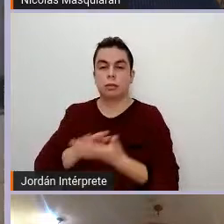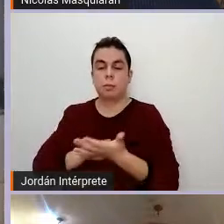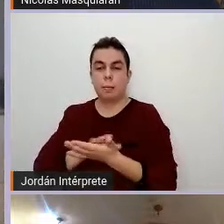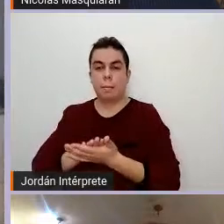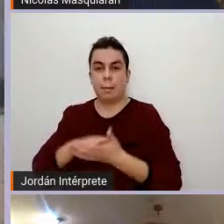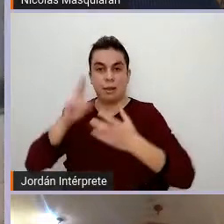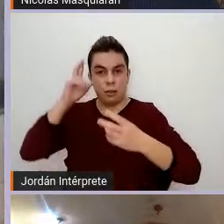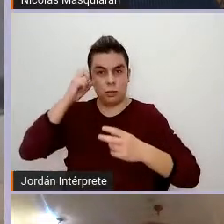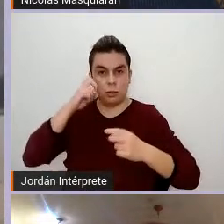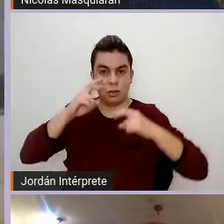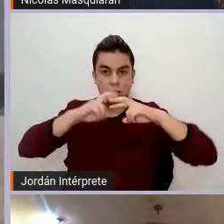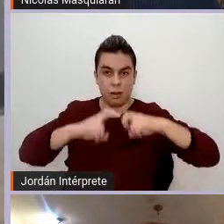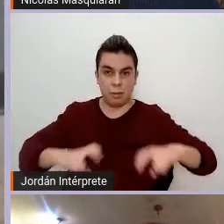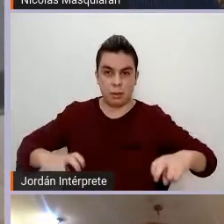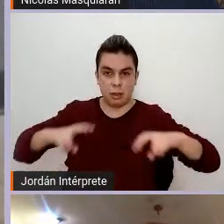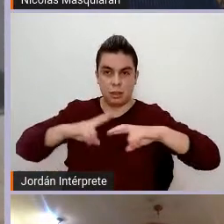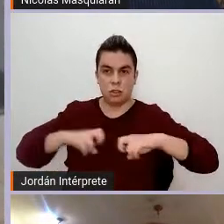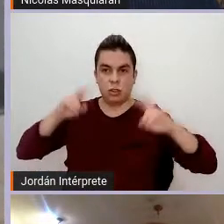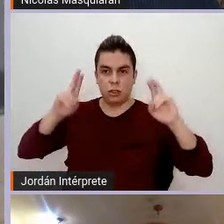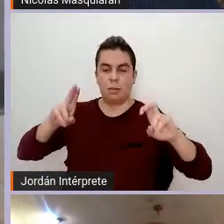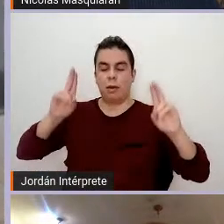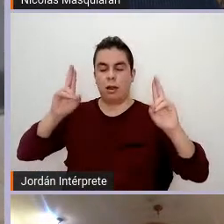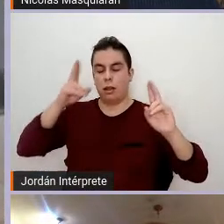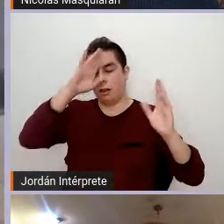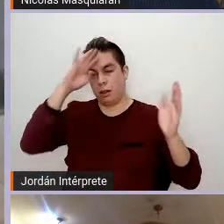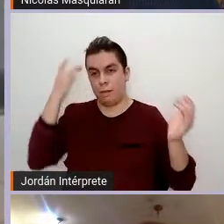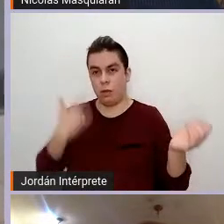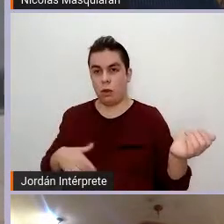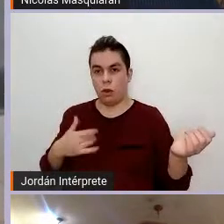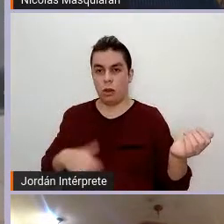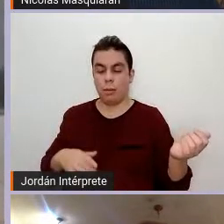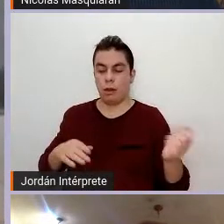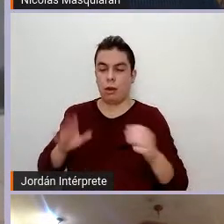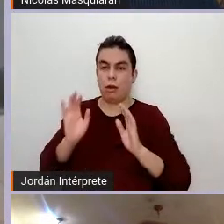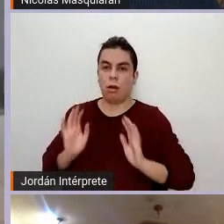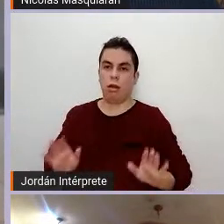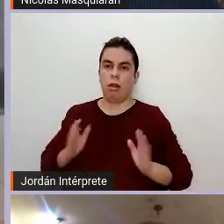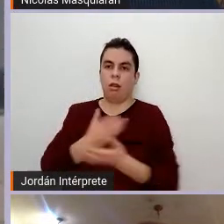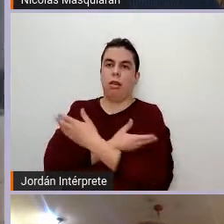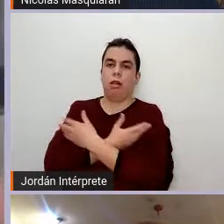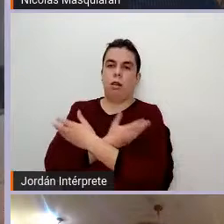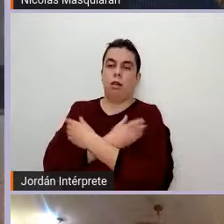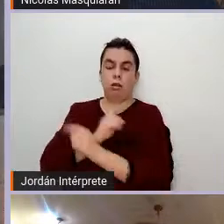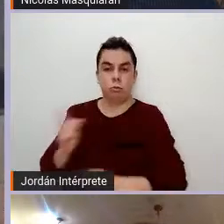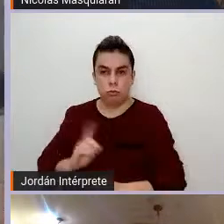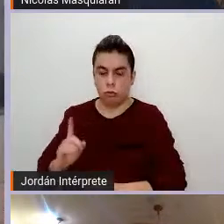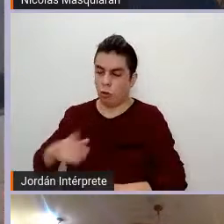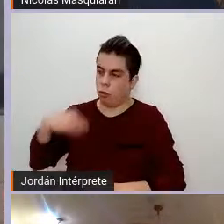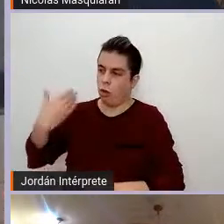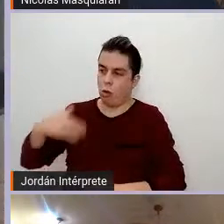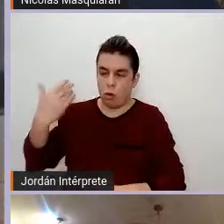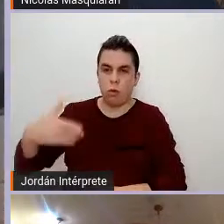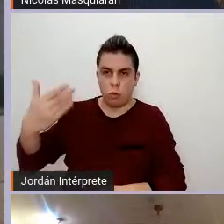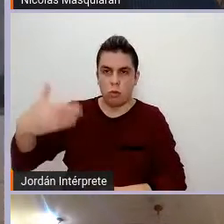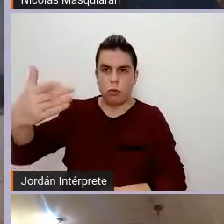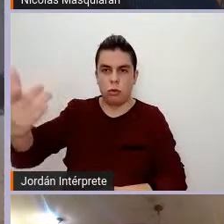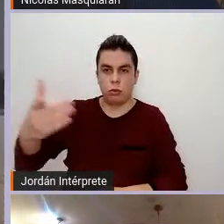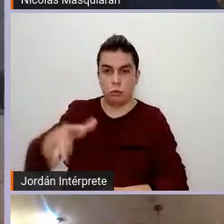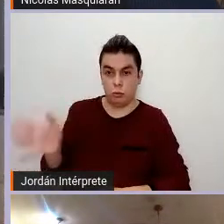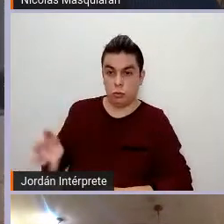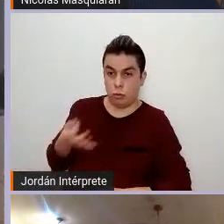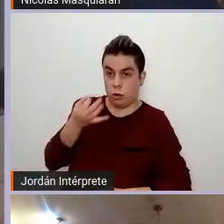probablemente no va a parar en mucho tiempo más, porque hay mucho por descubrir, como mencionó usted, hay muchas